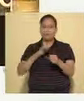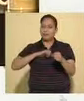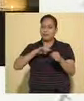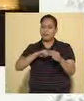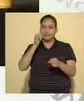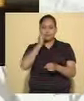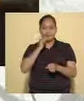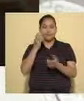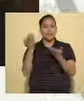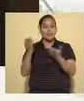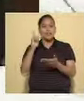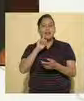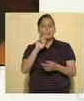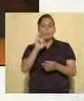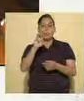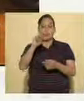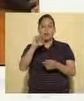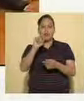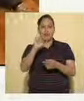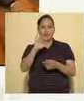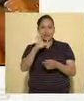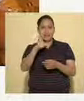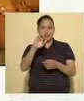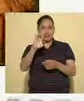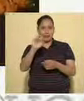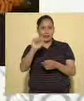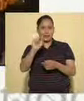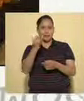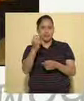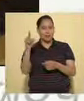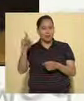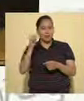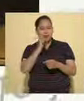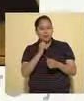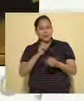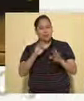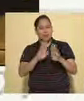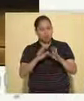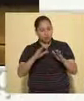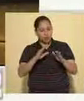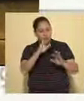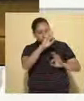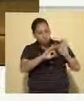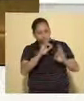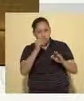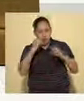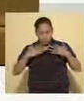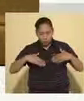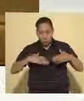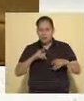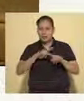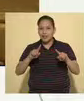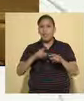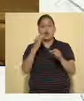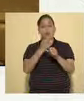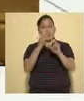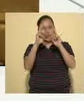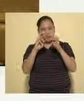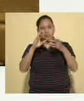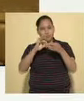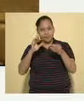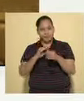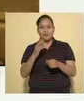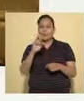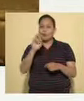especial. Ella es Wendy Crespi, consultora en imagen, que nos va a explicar este maravilloso tema que a todos nos interesa.